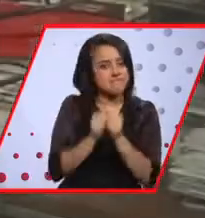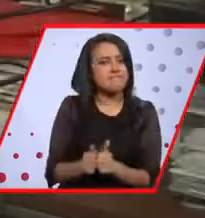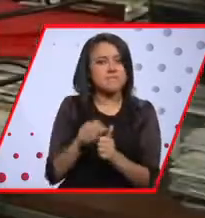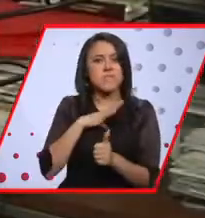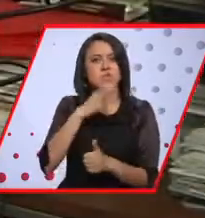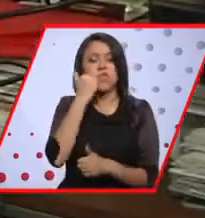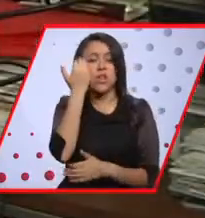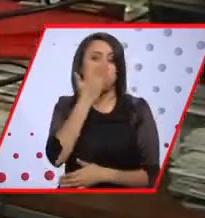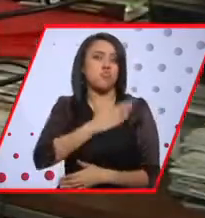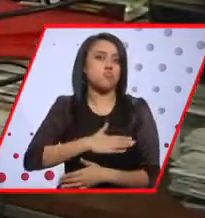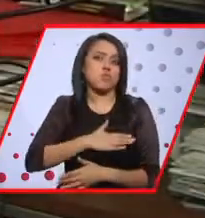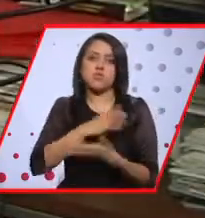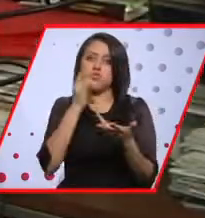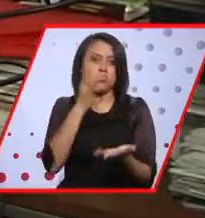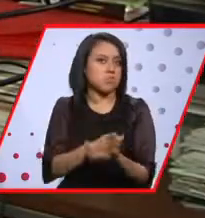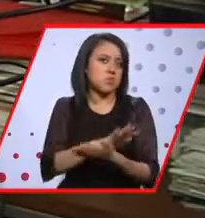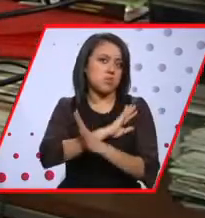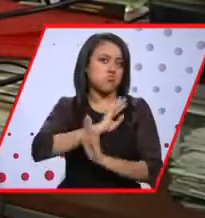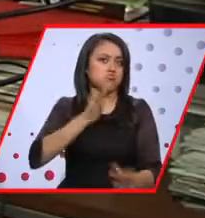justicia, nada más.